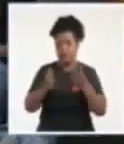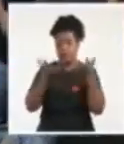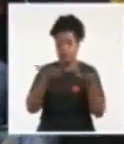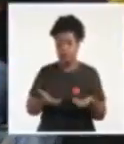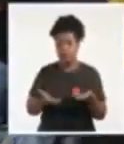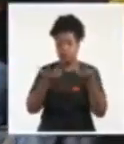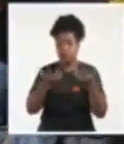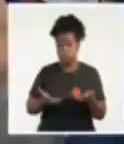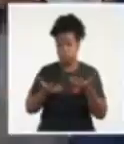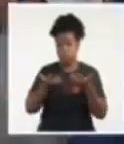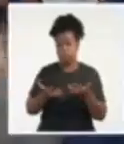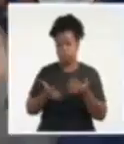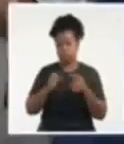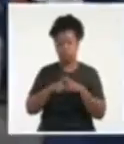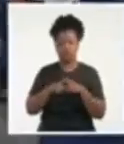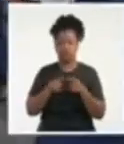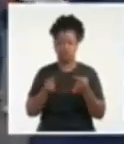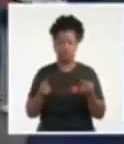de la enfermedad.